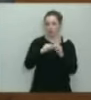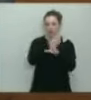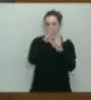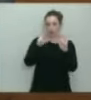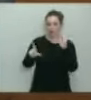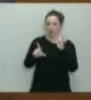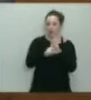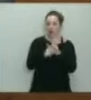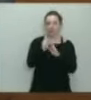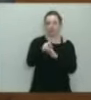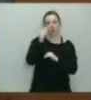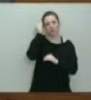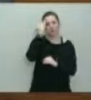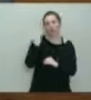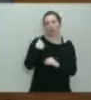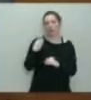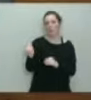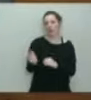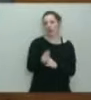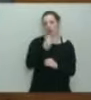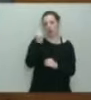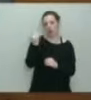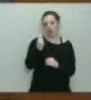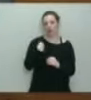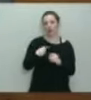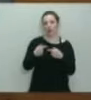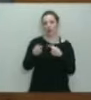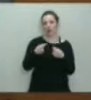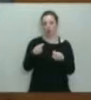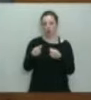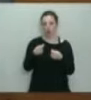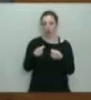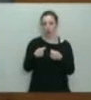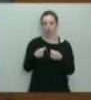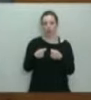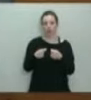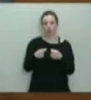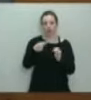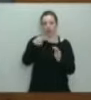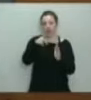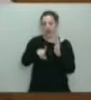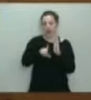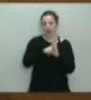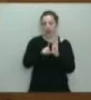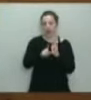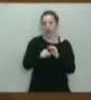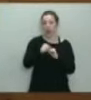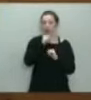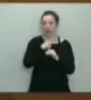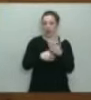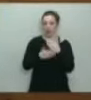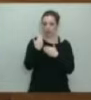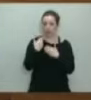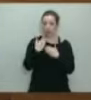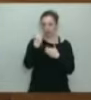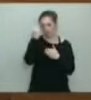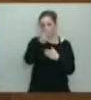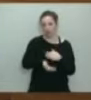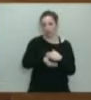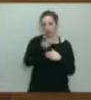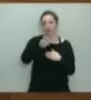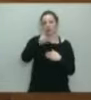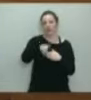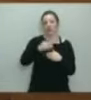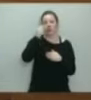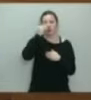que se mejora, ya digo, la regulación anterior de forma muy importante y, por lo tanto, nos parece que es un